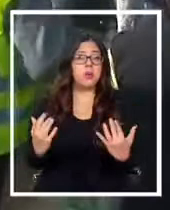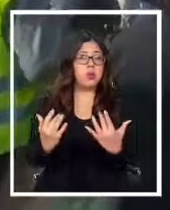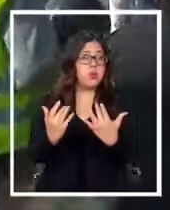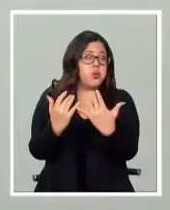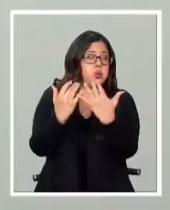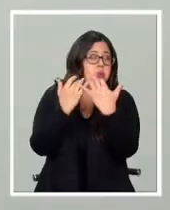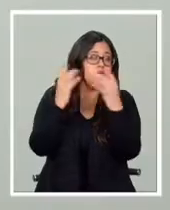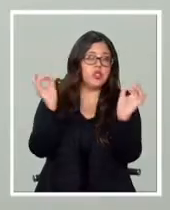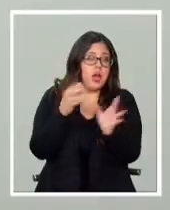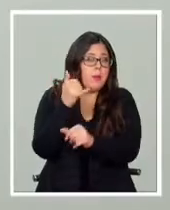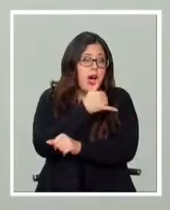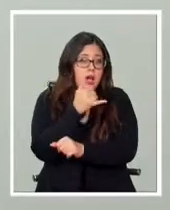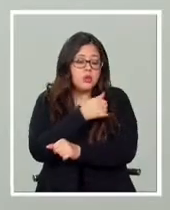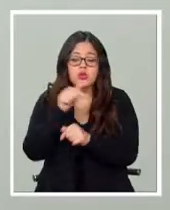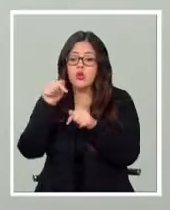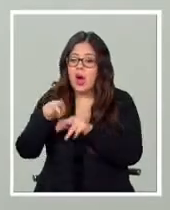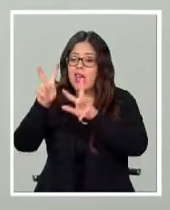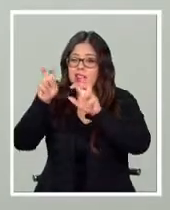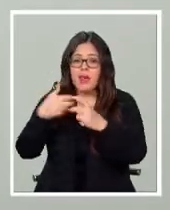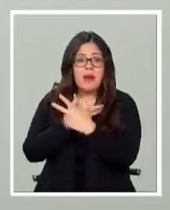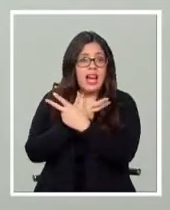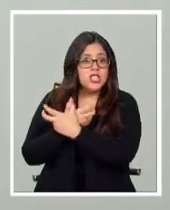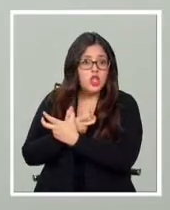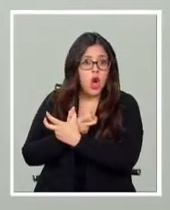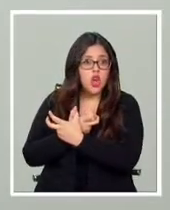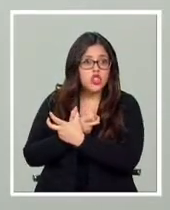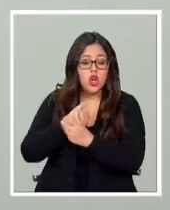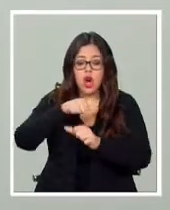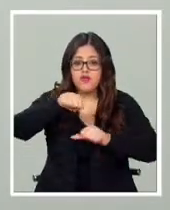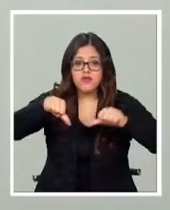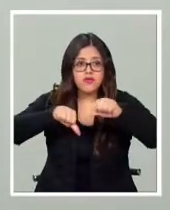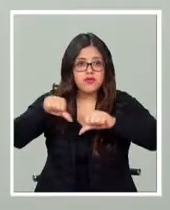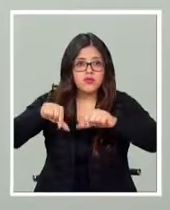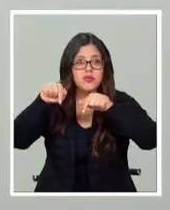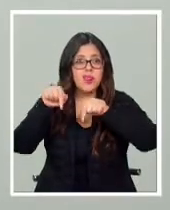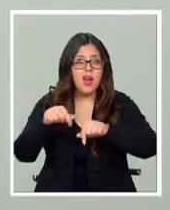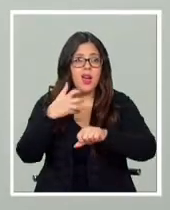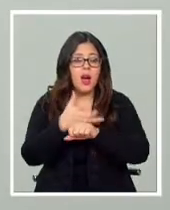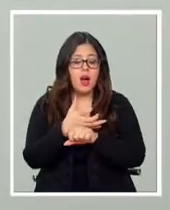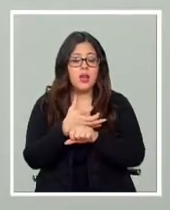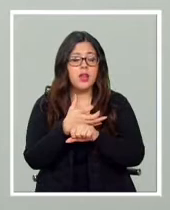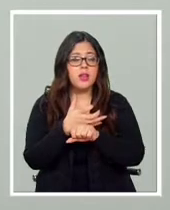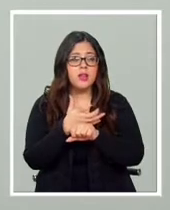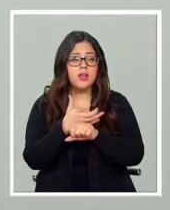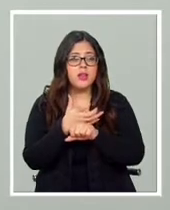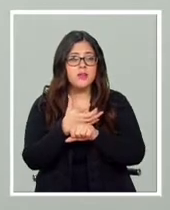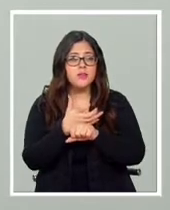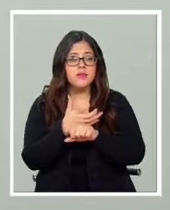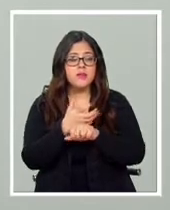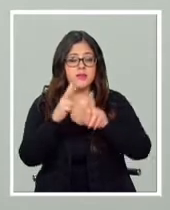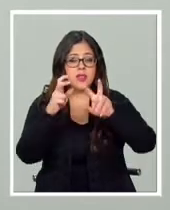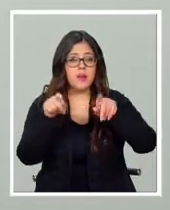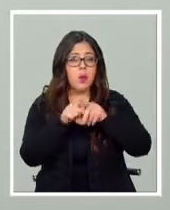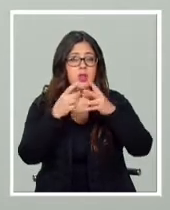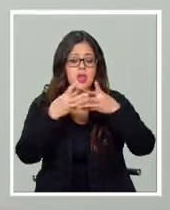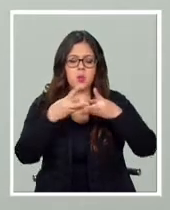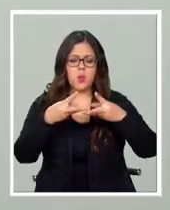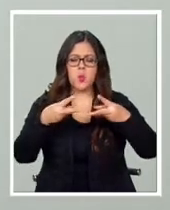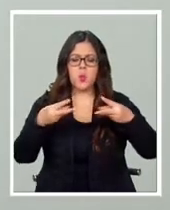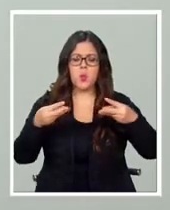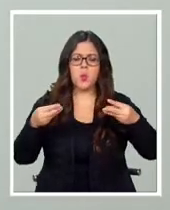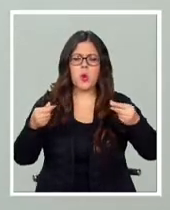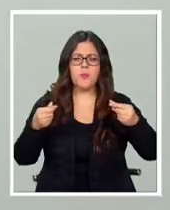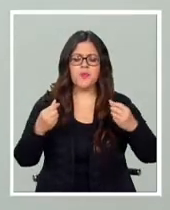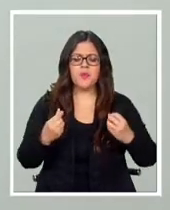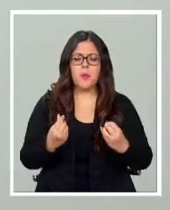volátiles. Una familia de sustancias químicas que normalmente están presentes como sustancias líquidas, pero que arrojan grandes